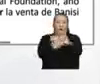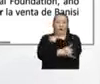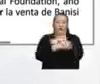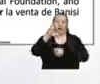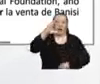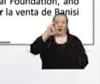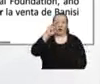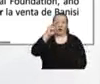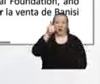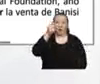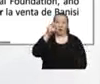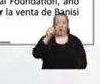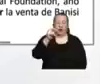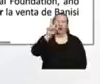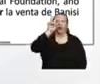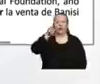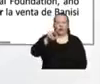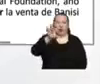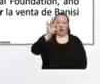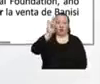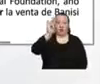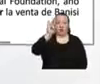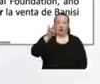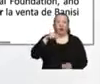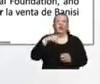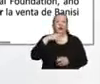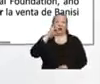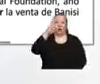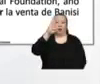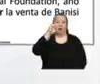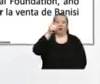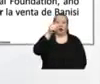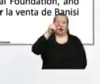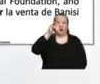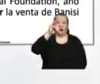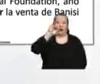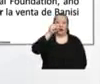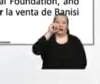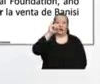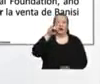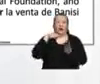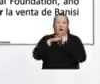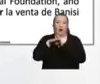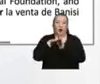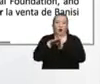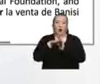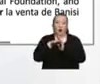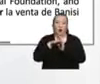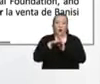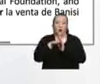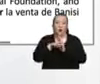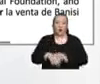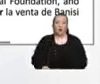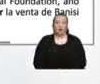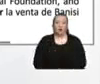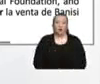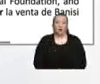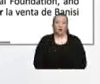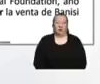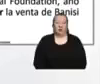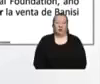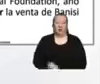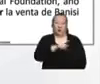2007 cree en panamá el banco banif y estoy muy importante e indudable que ese lazo no la ha negado